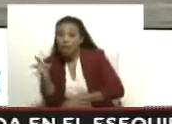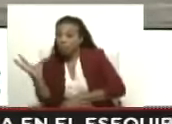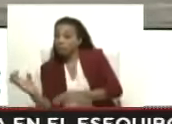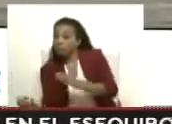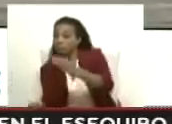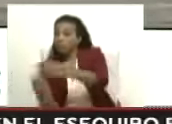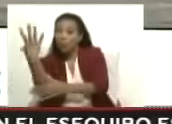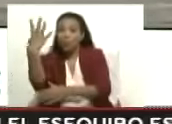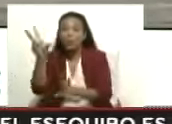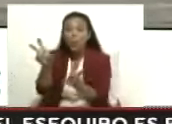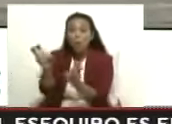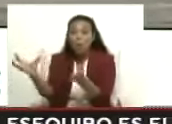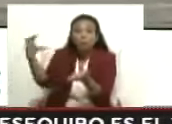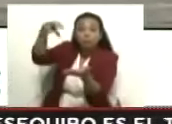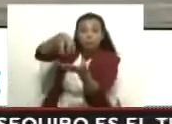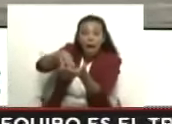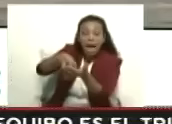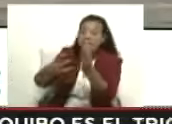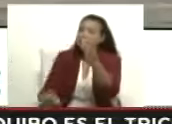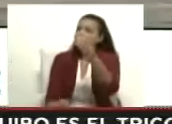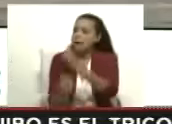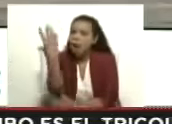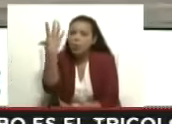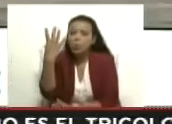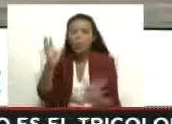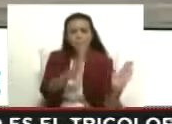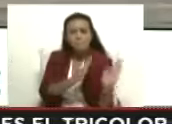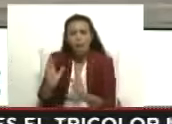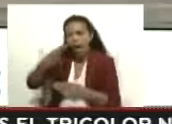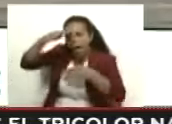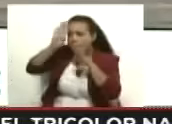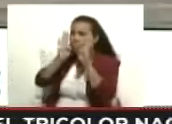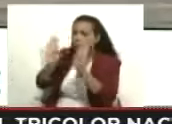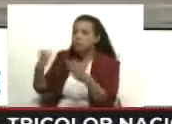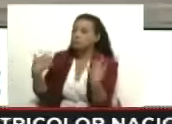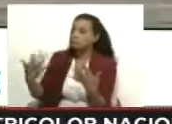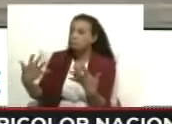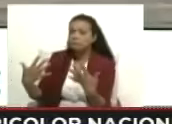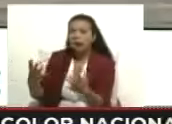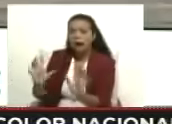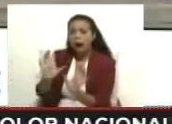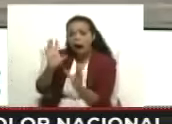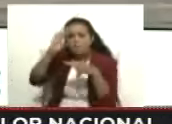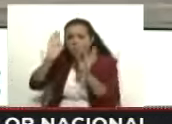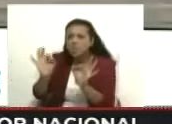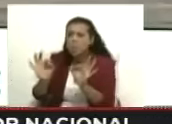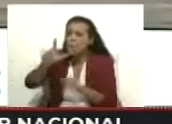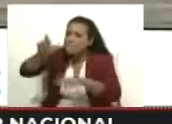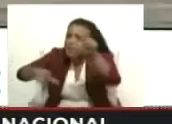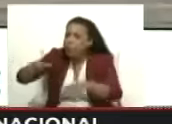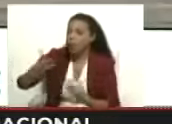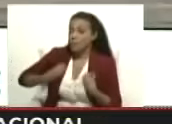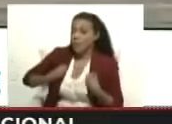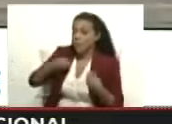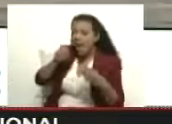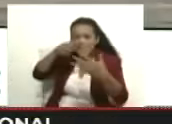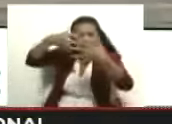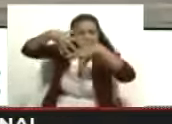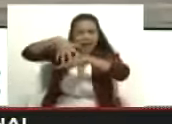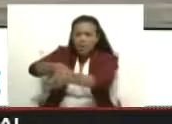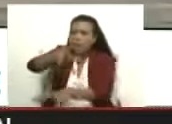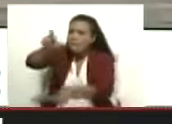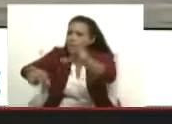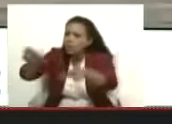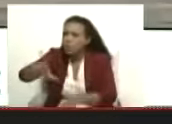Guayana Esequiba y se desarrolle un plan acelerado para la atención integral de la